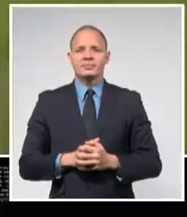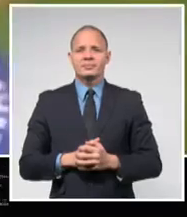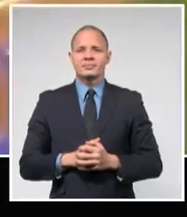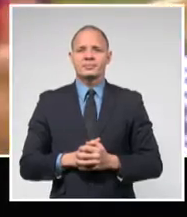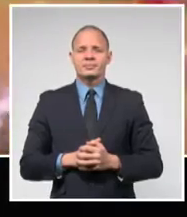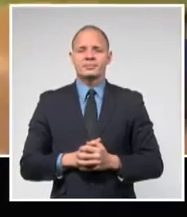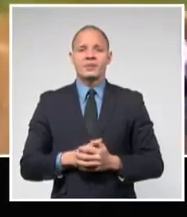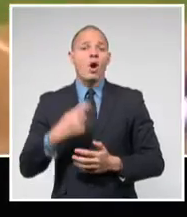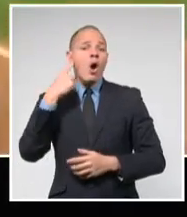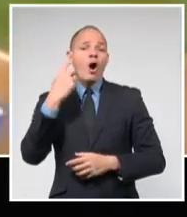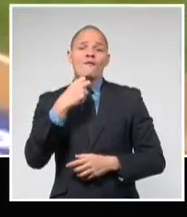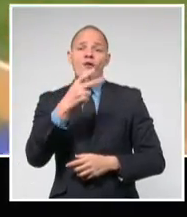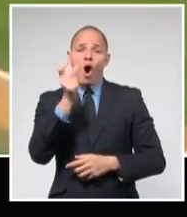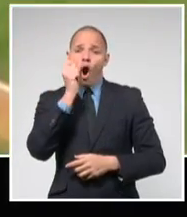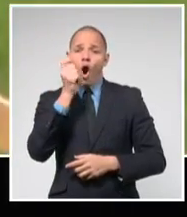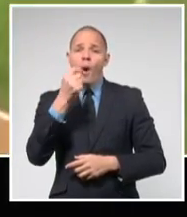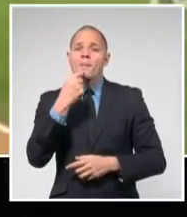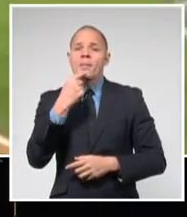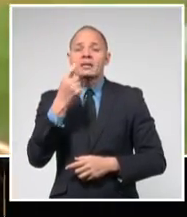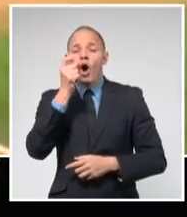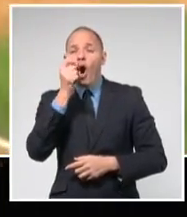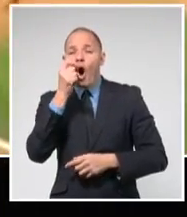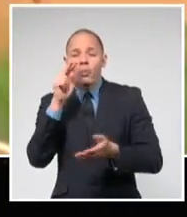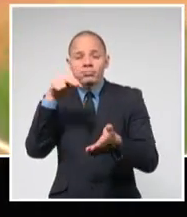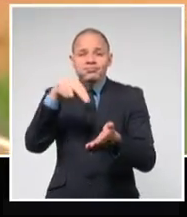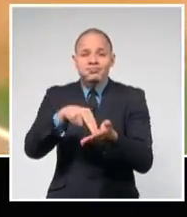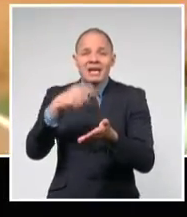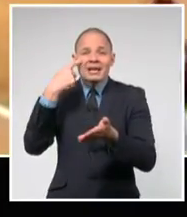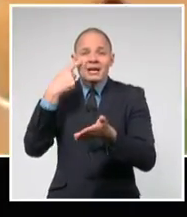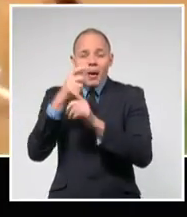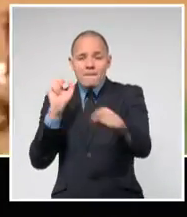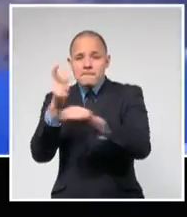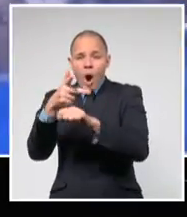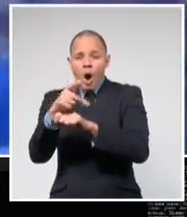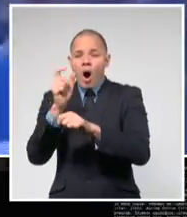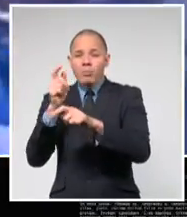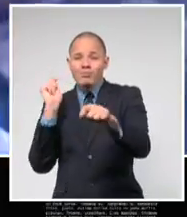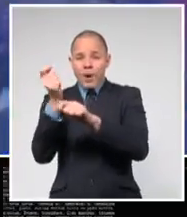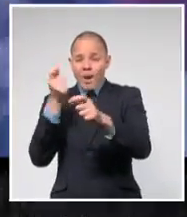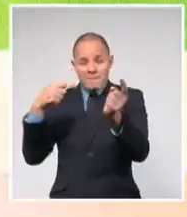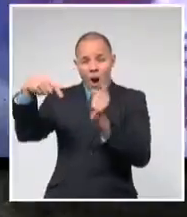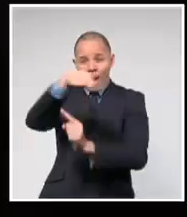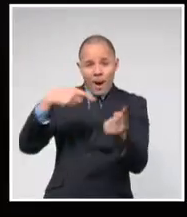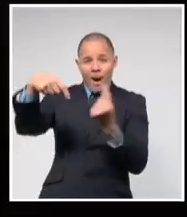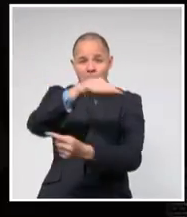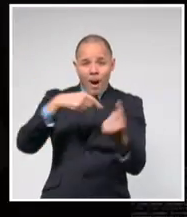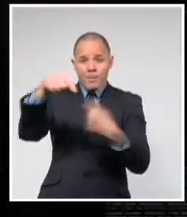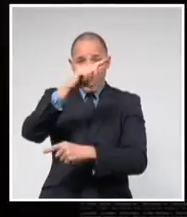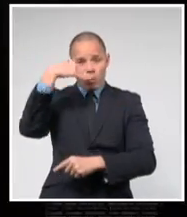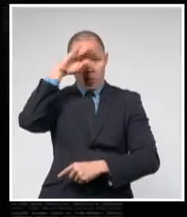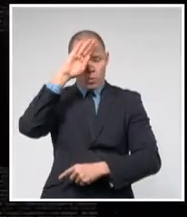Le tiraba a Rolling. Buena bola. Por encima de tercera. Tuwey para